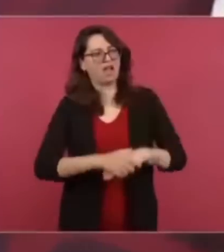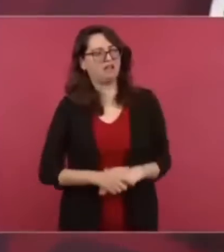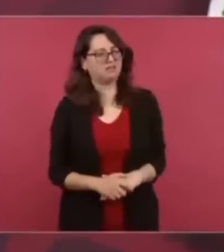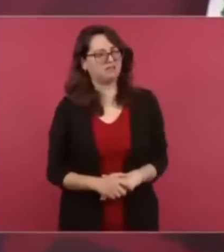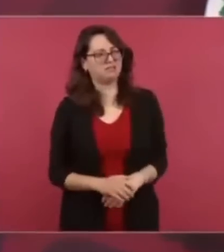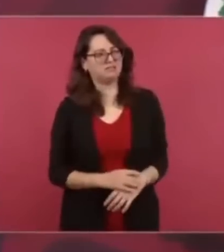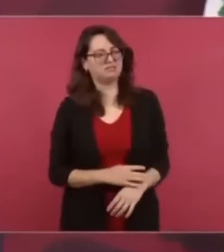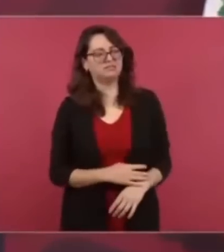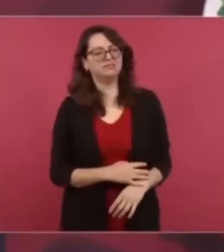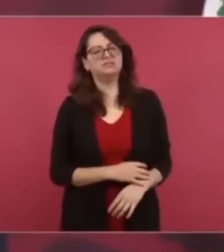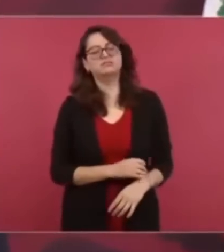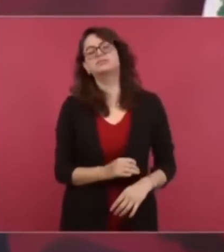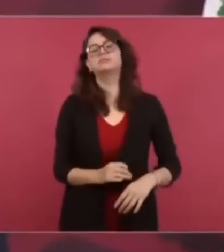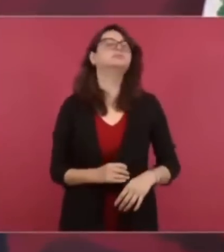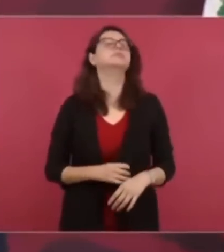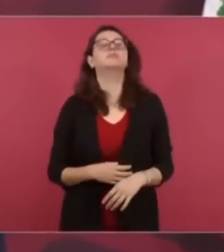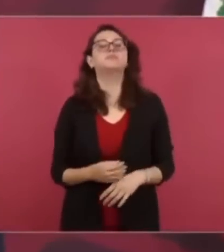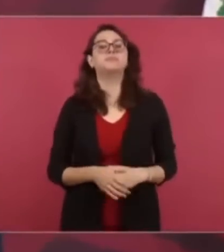de la oposición,